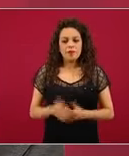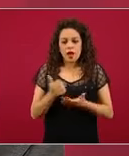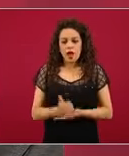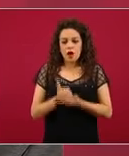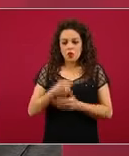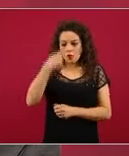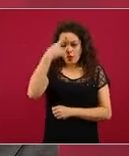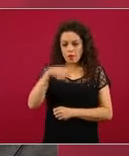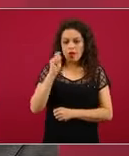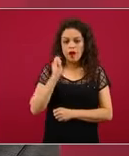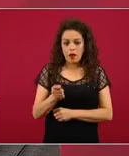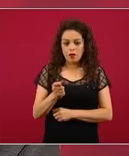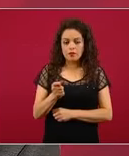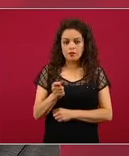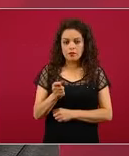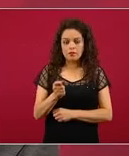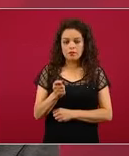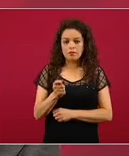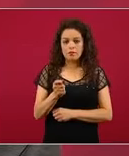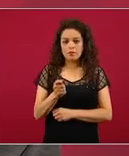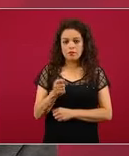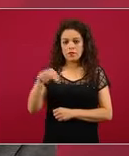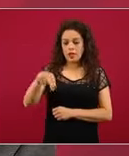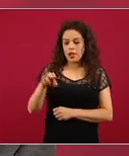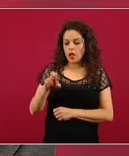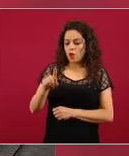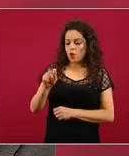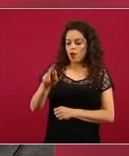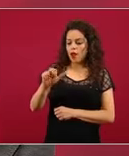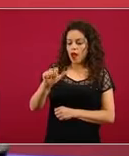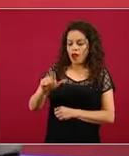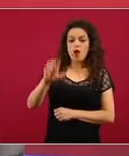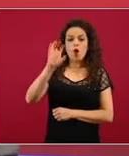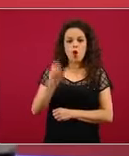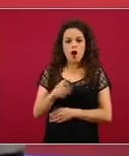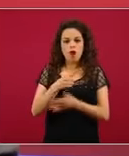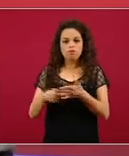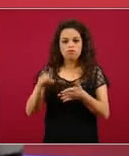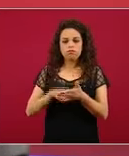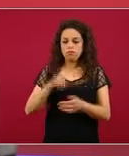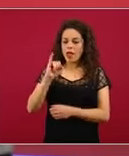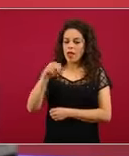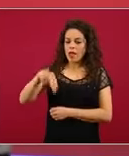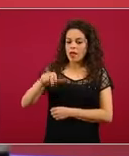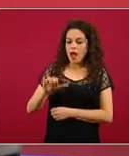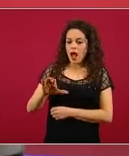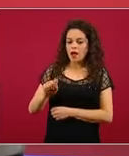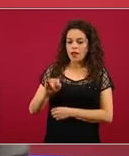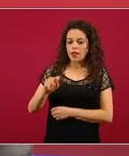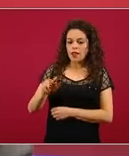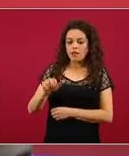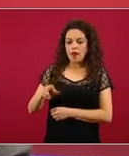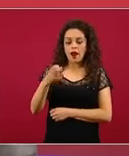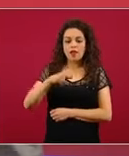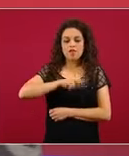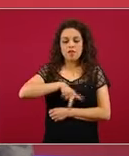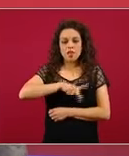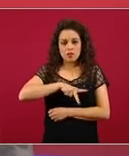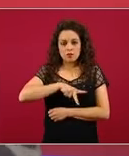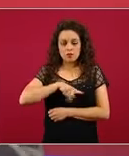neutralizar o inactivar a el virus SARS-CoV-2. Las proteínas son invisibles, desde luego, son moléculas,